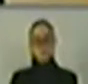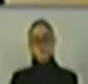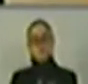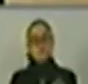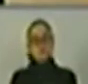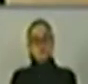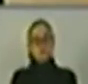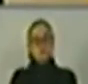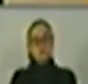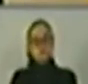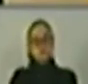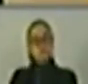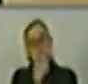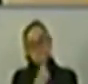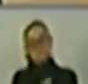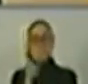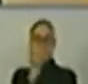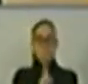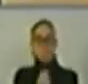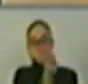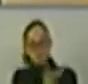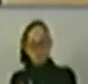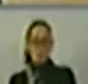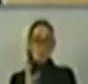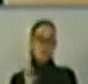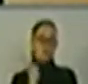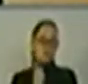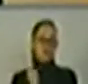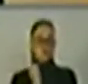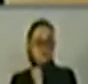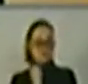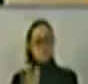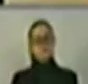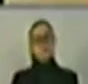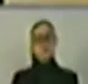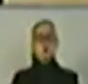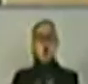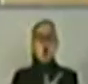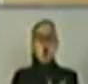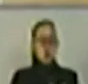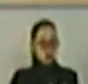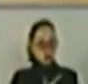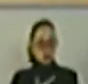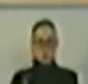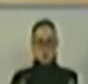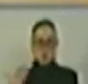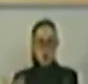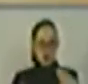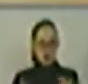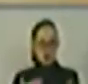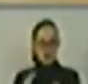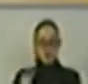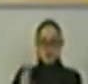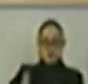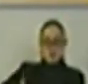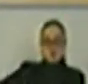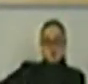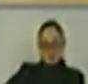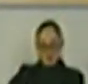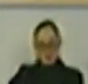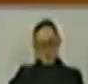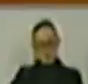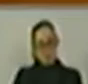Muy buenas tardes, señores y señoras legisladoras. Con mucha alegría y orgullo podemos